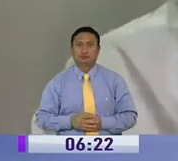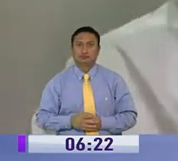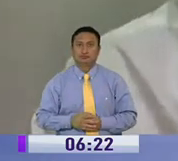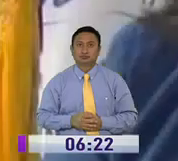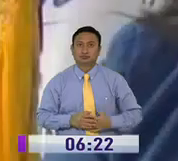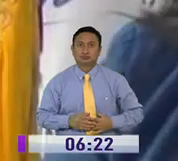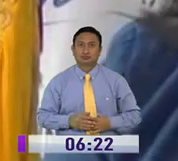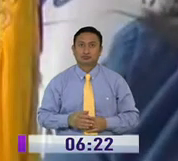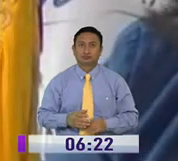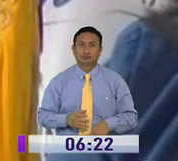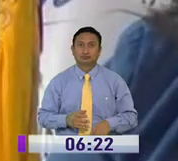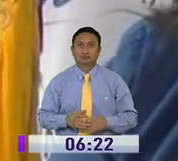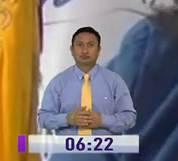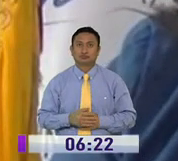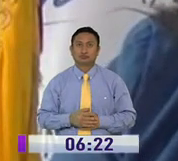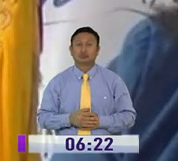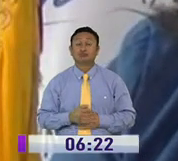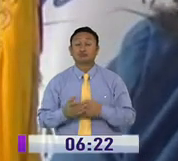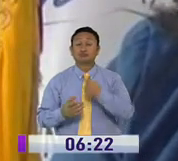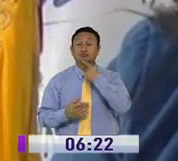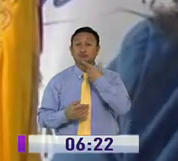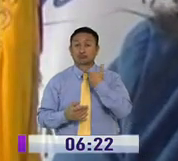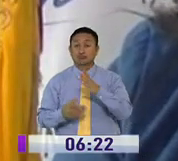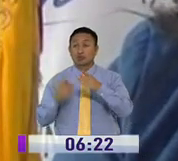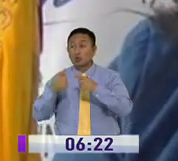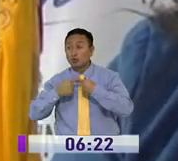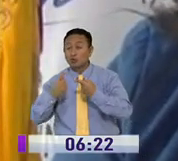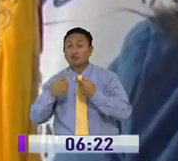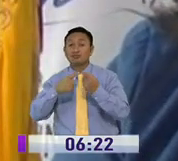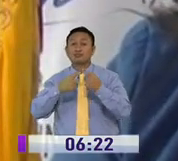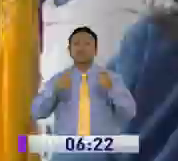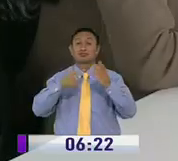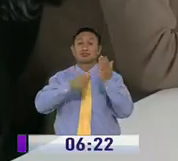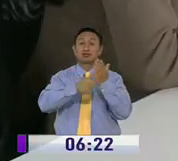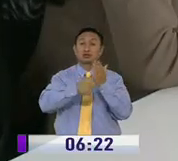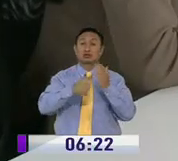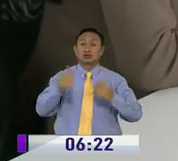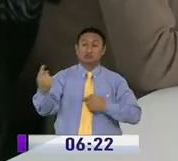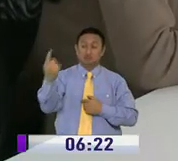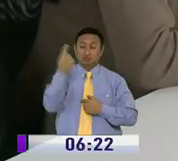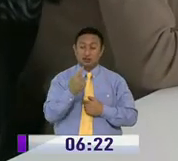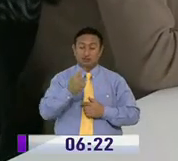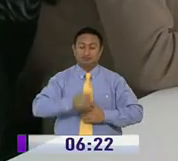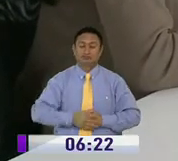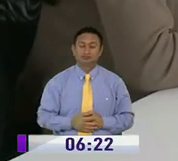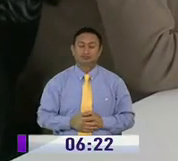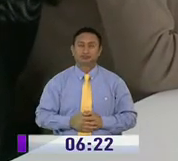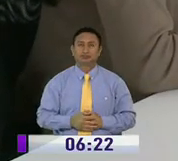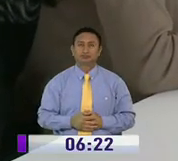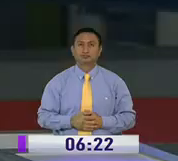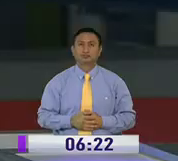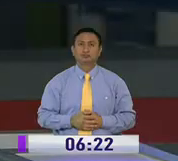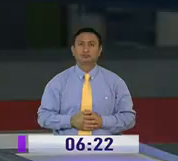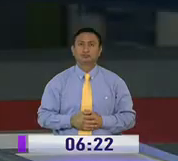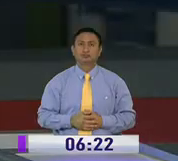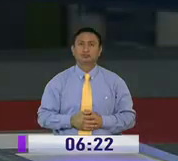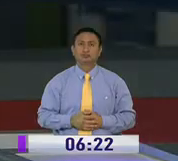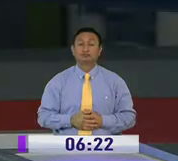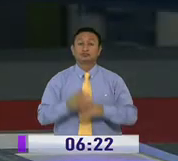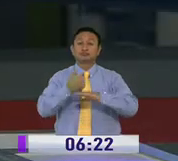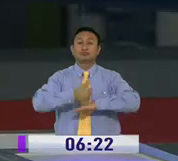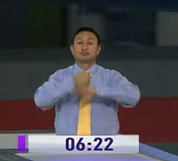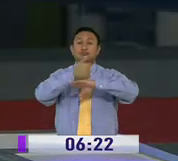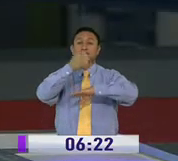fiscalizar dentro de... Por lo que tampoco descartan convocar a la exministra Andra Muñoz, informó Carolina Basante.